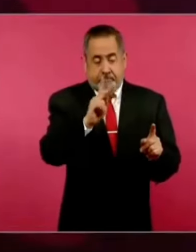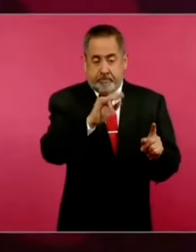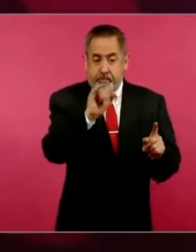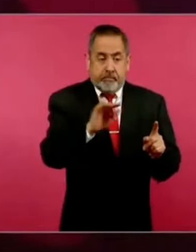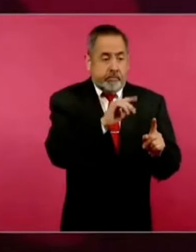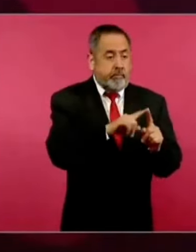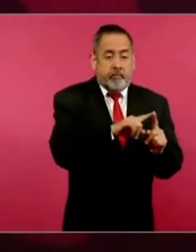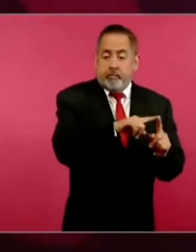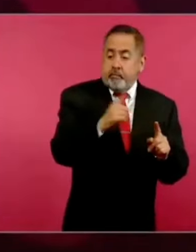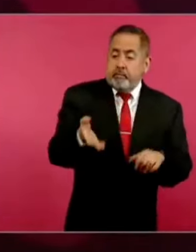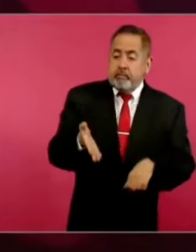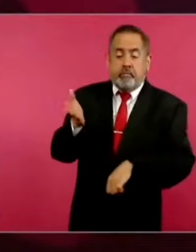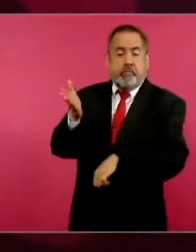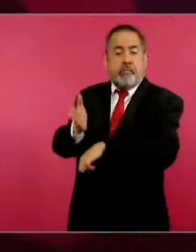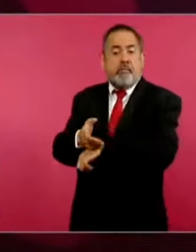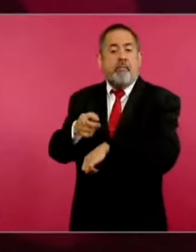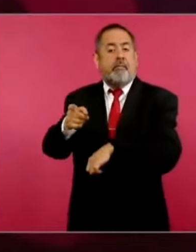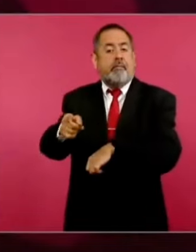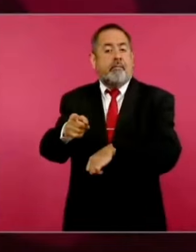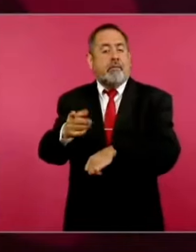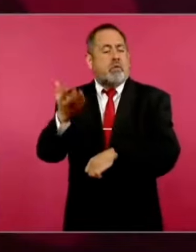del incendio de la guardería ABC.